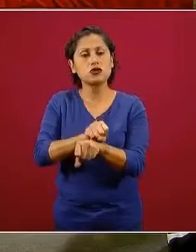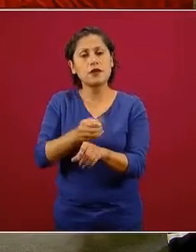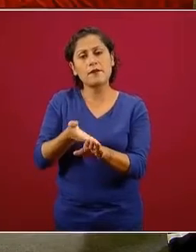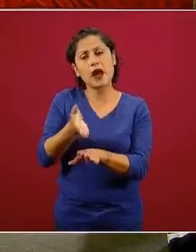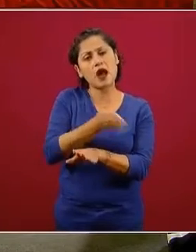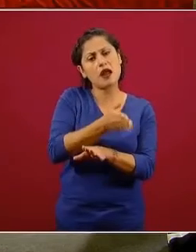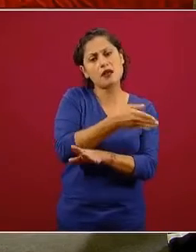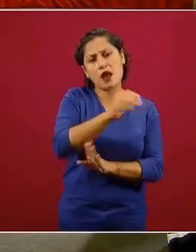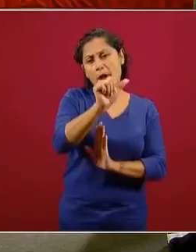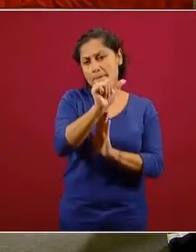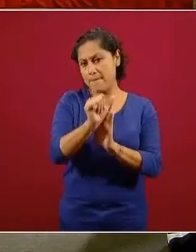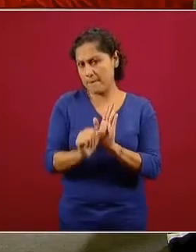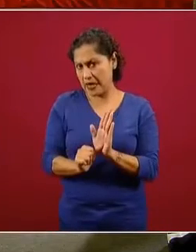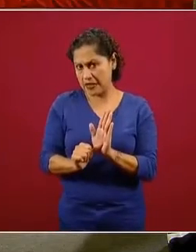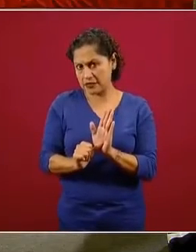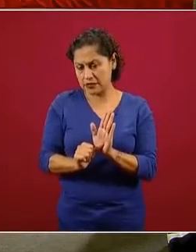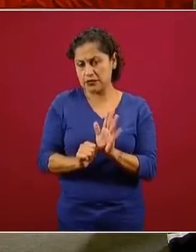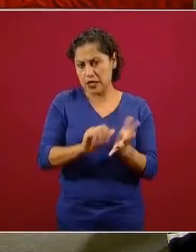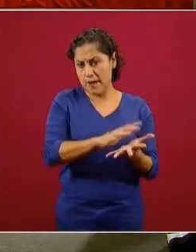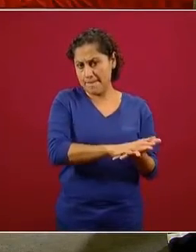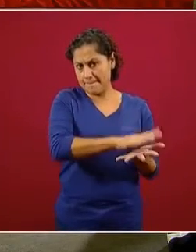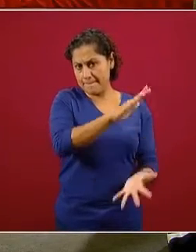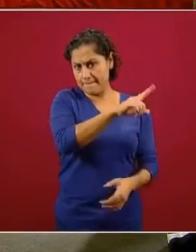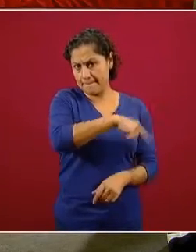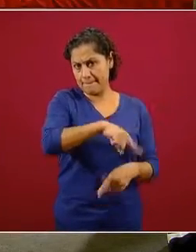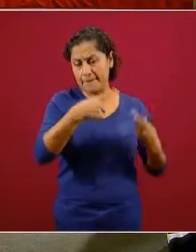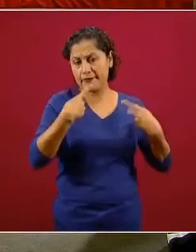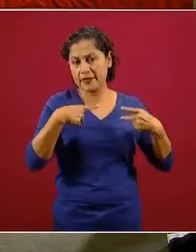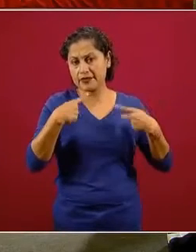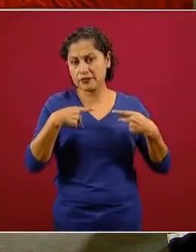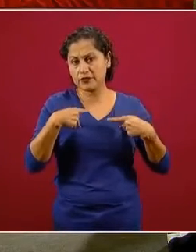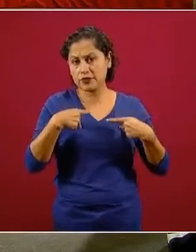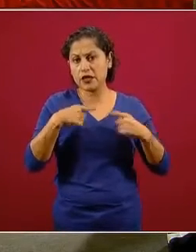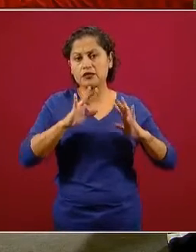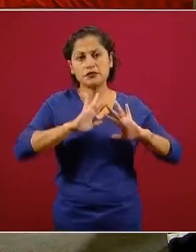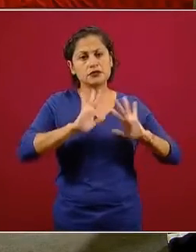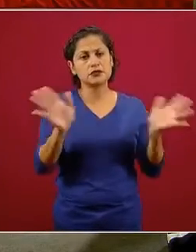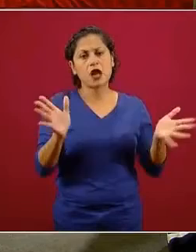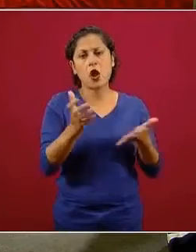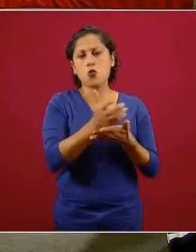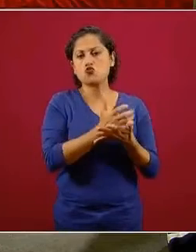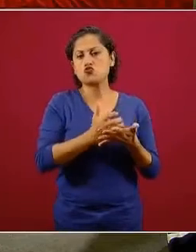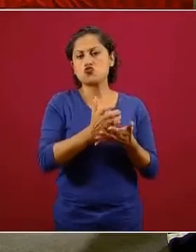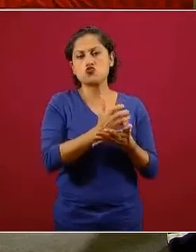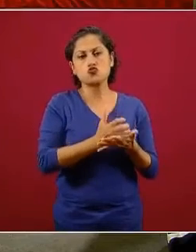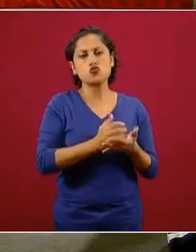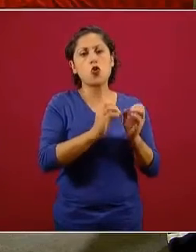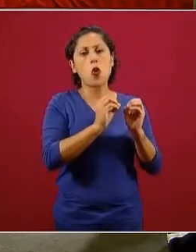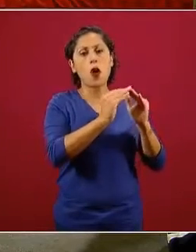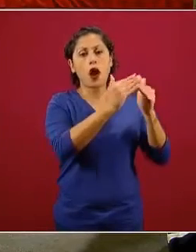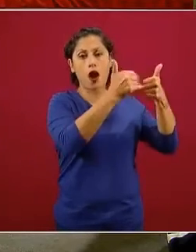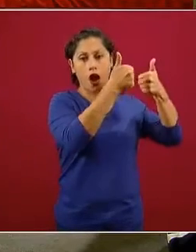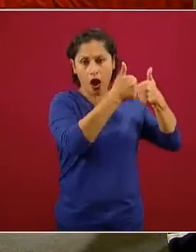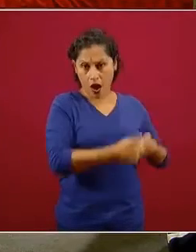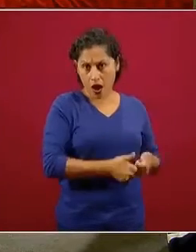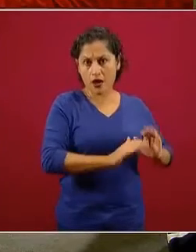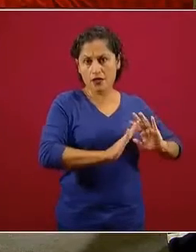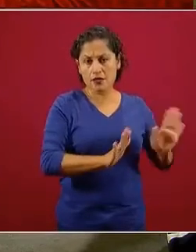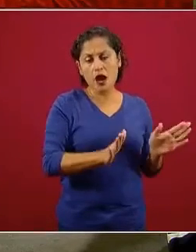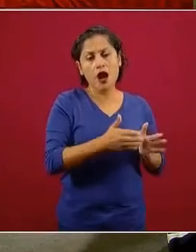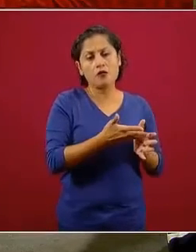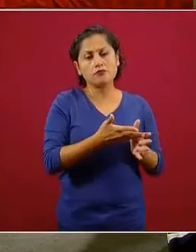hace meses, en su mayoría, están ya en su casa, desde luego excepto los casi 60,000